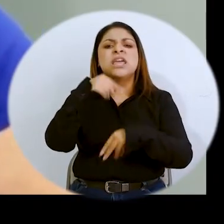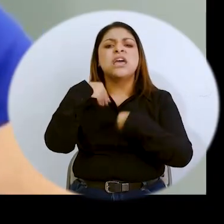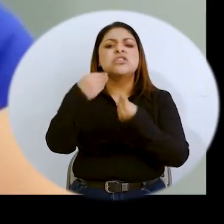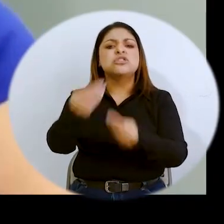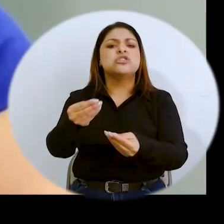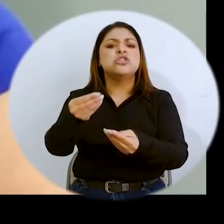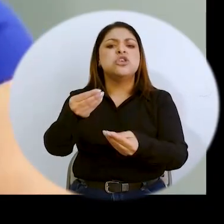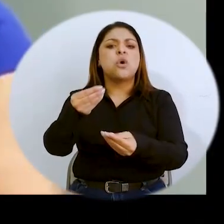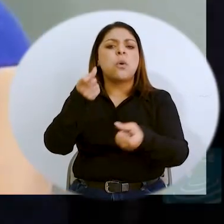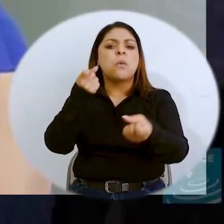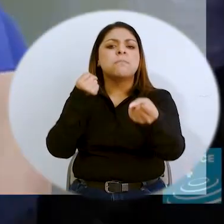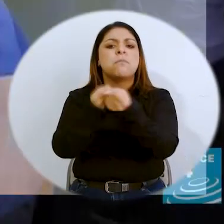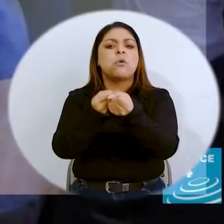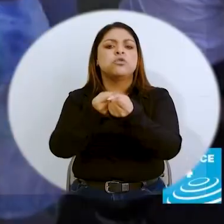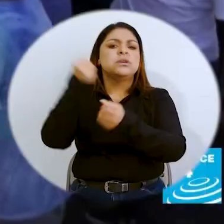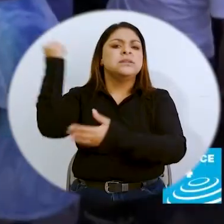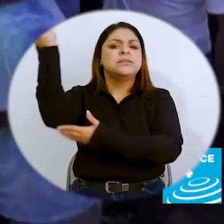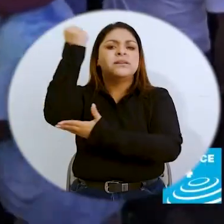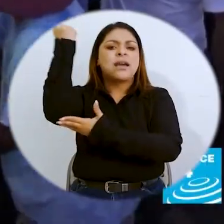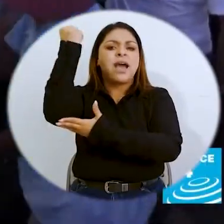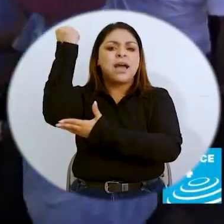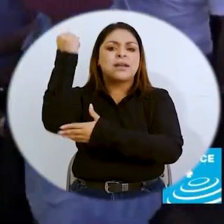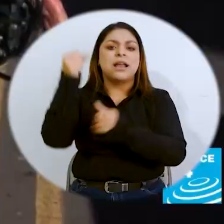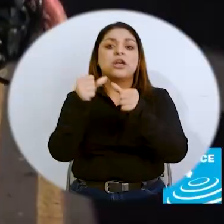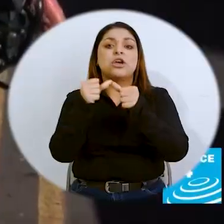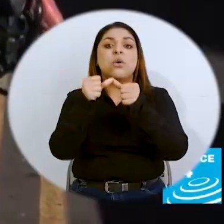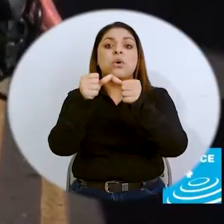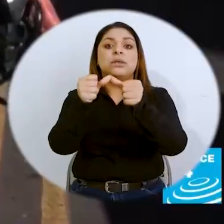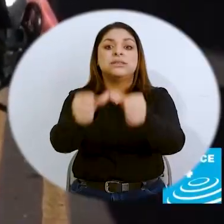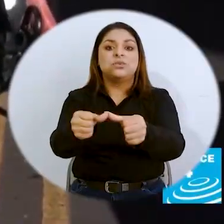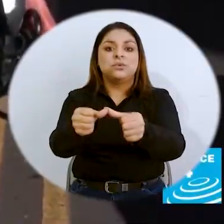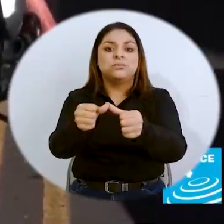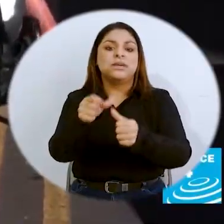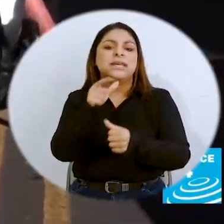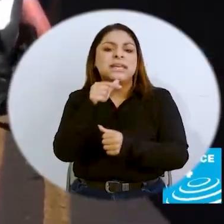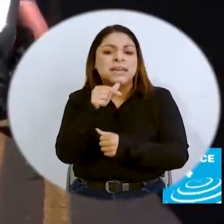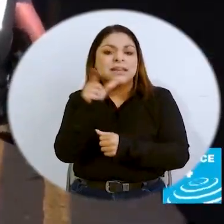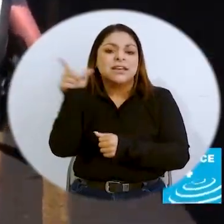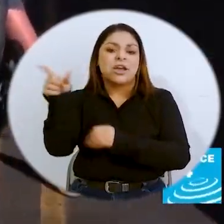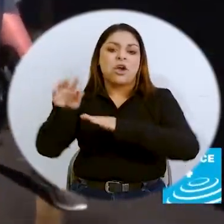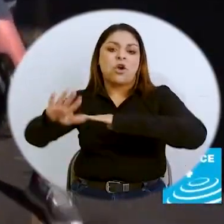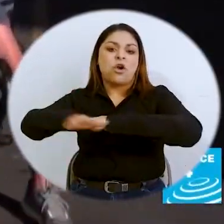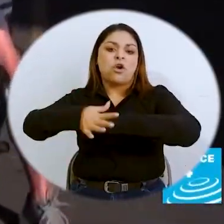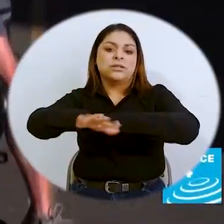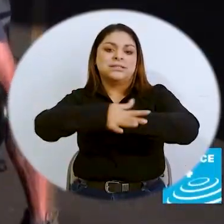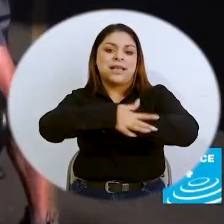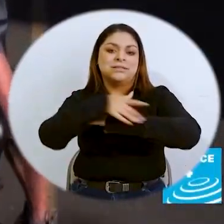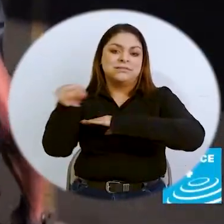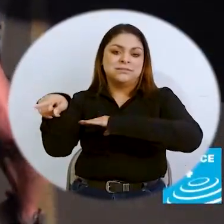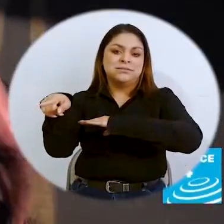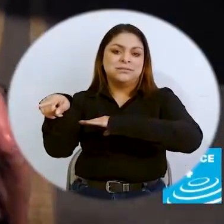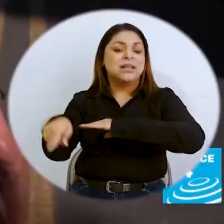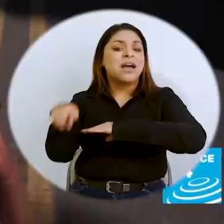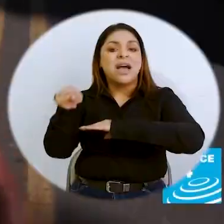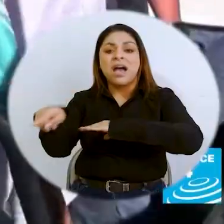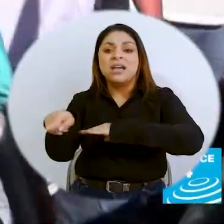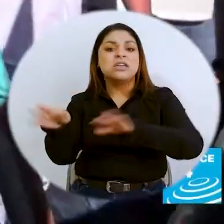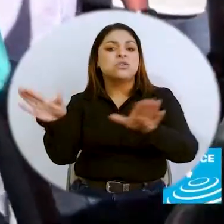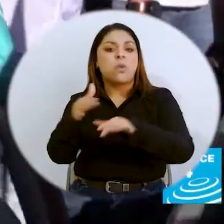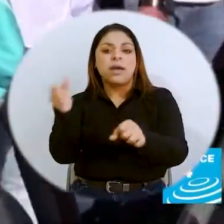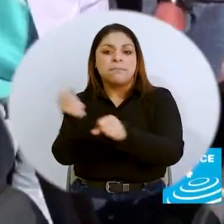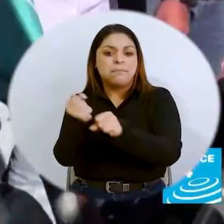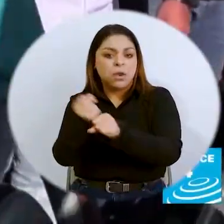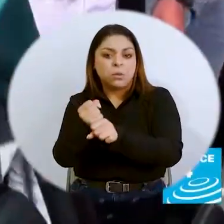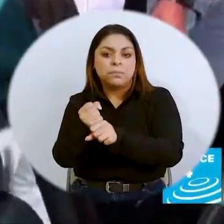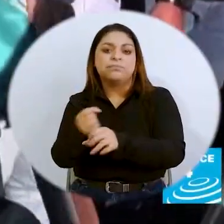que le dieron principalmente el triunfo al continuismo, son las costas. Así es. Donde no hay empleo, donde hay bajos niveles